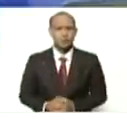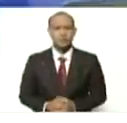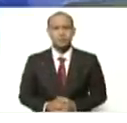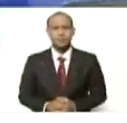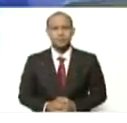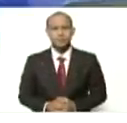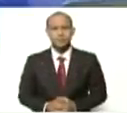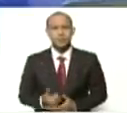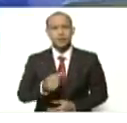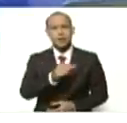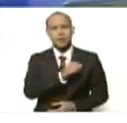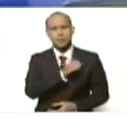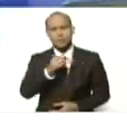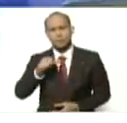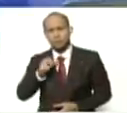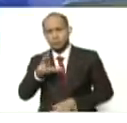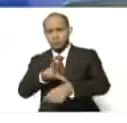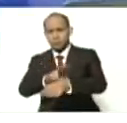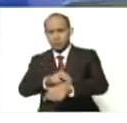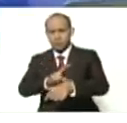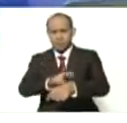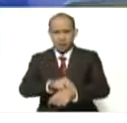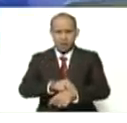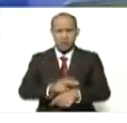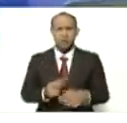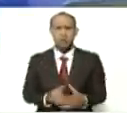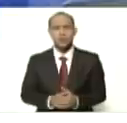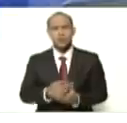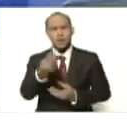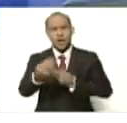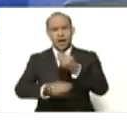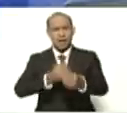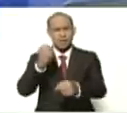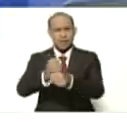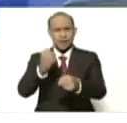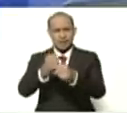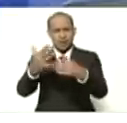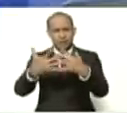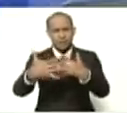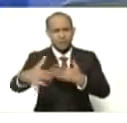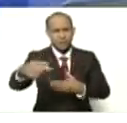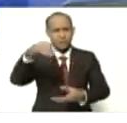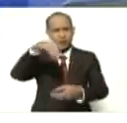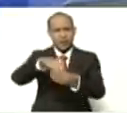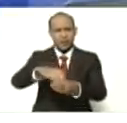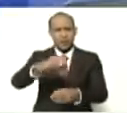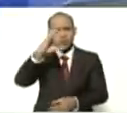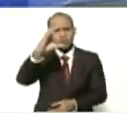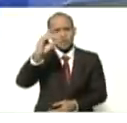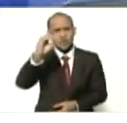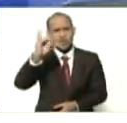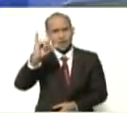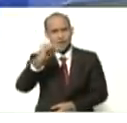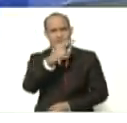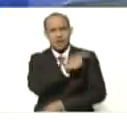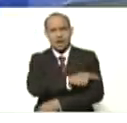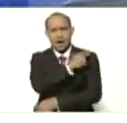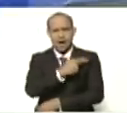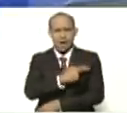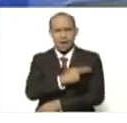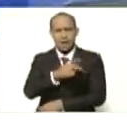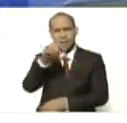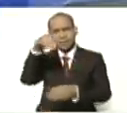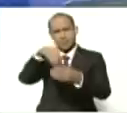personal de salud de primera línea que realiza sus actividades en los centros centinelas en los